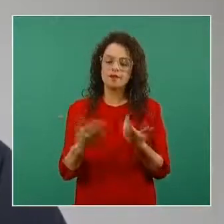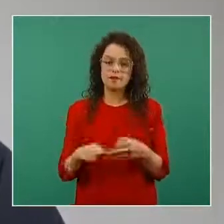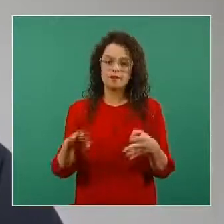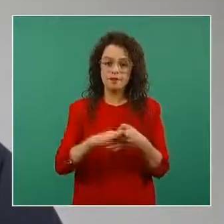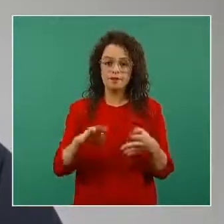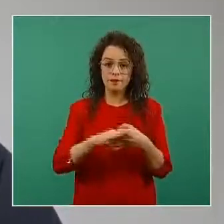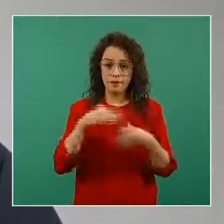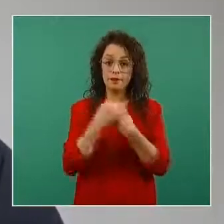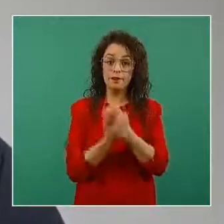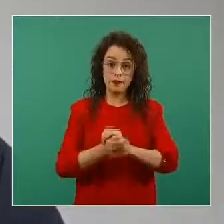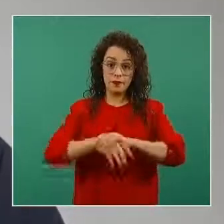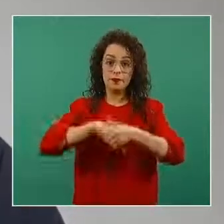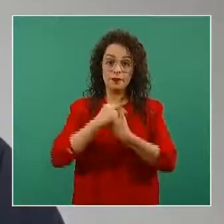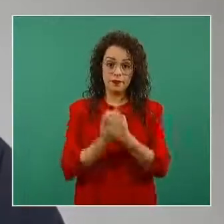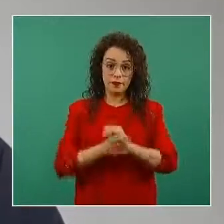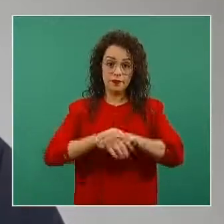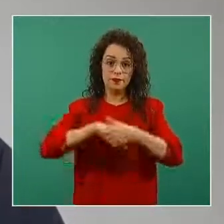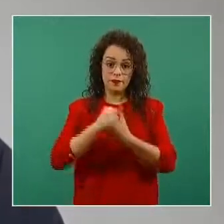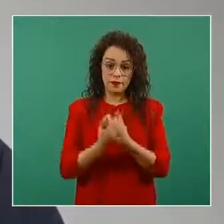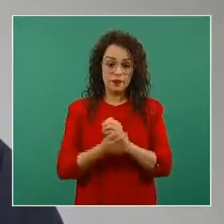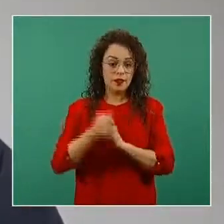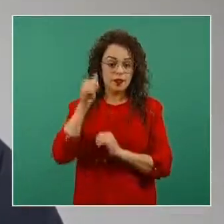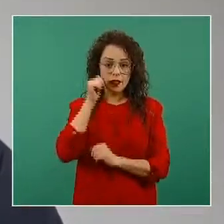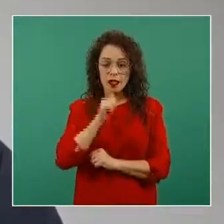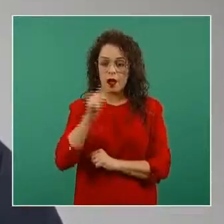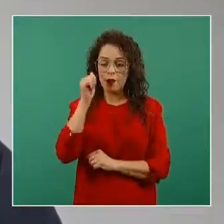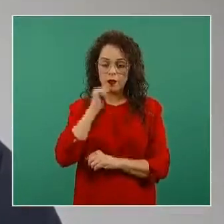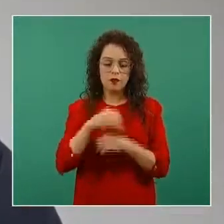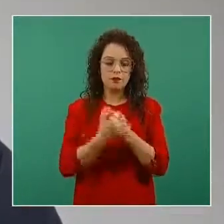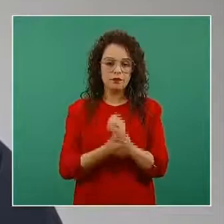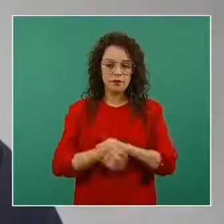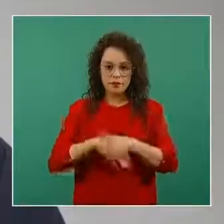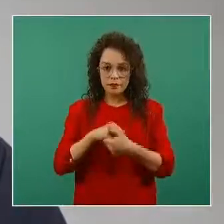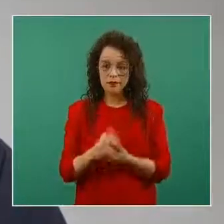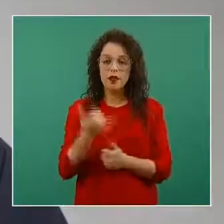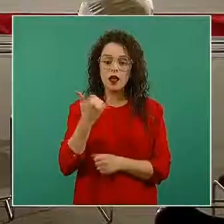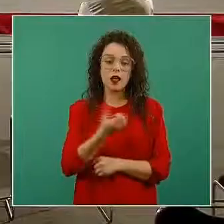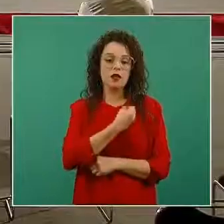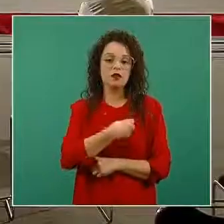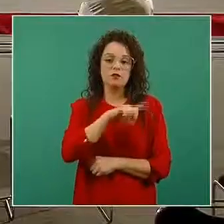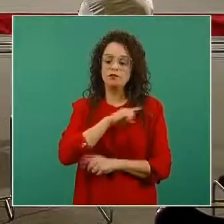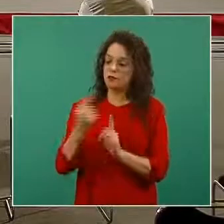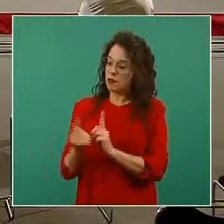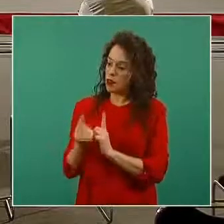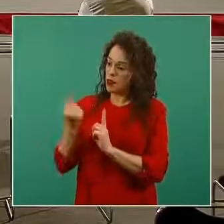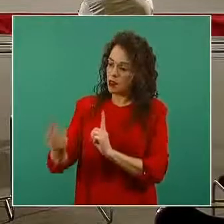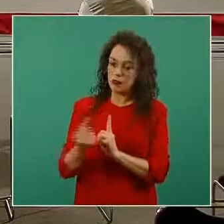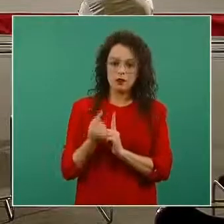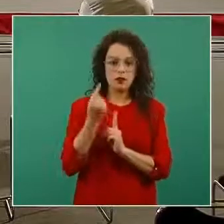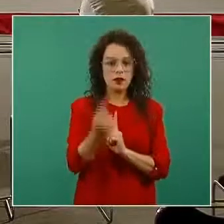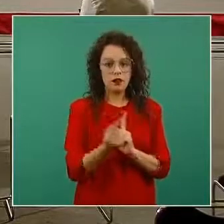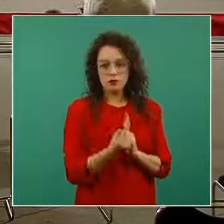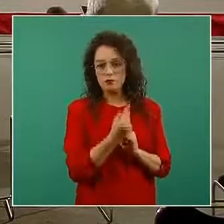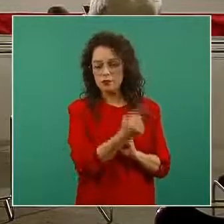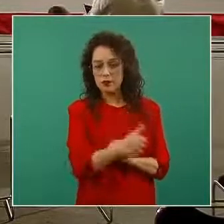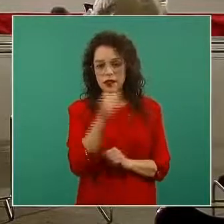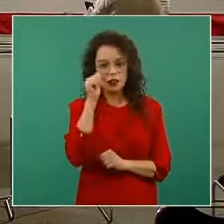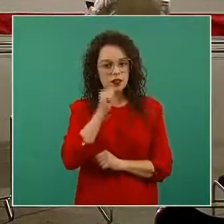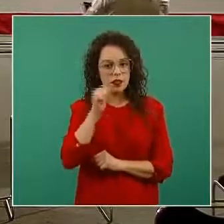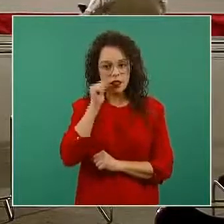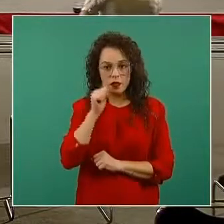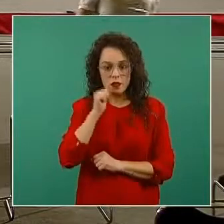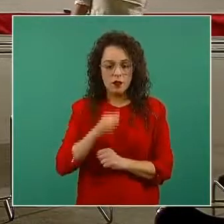permanente, estamos hablando de siempre estar en sana distancia, estamos hablando de siempre mantenernos en